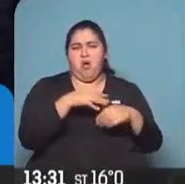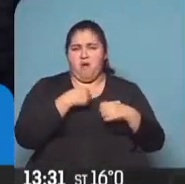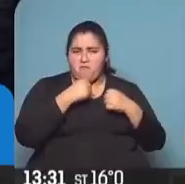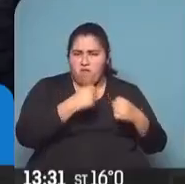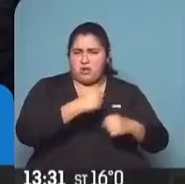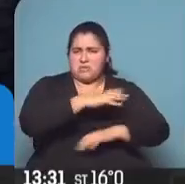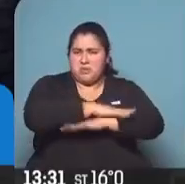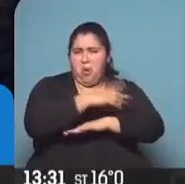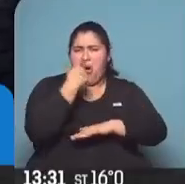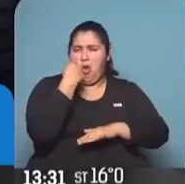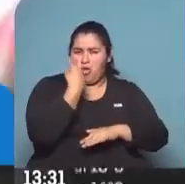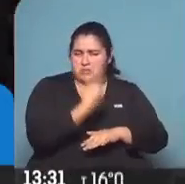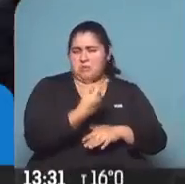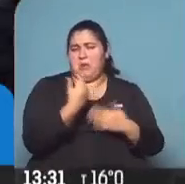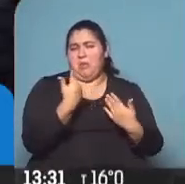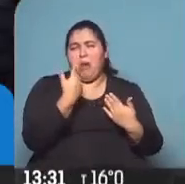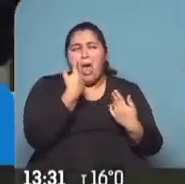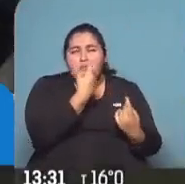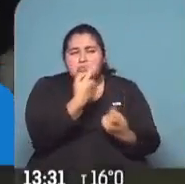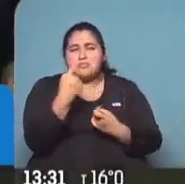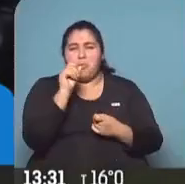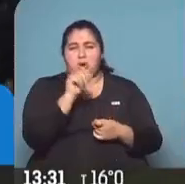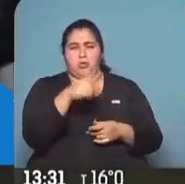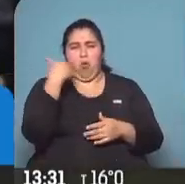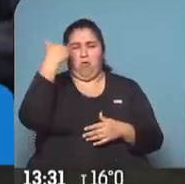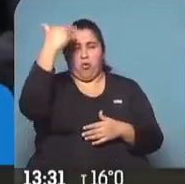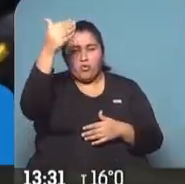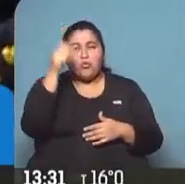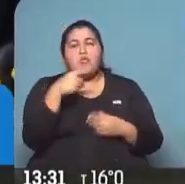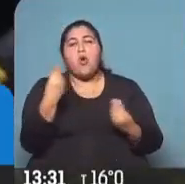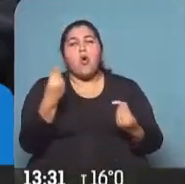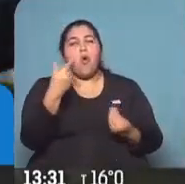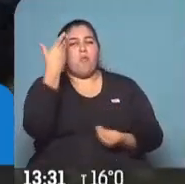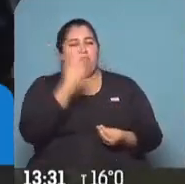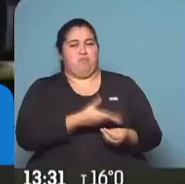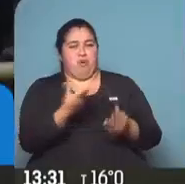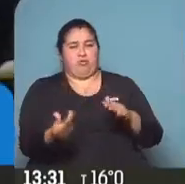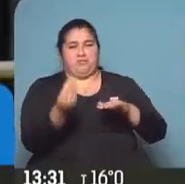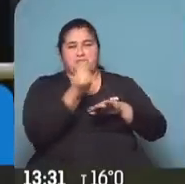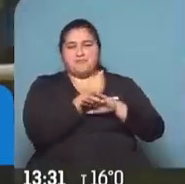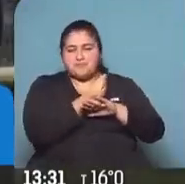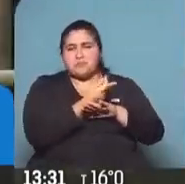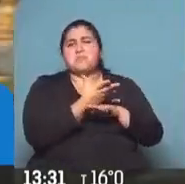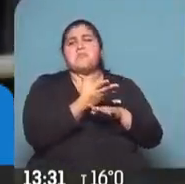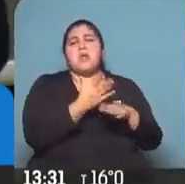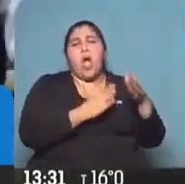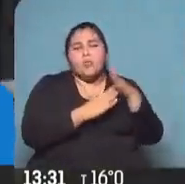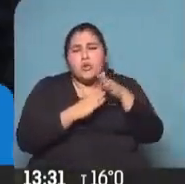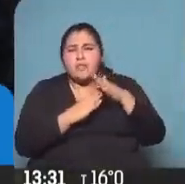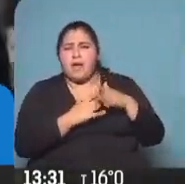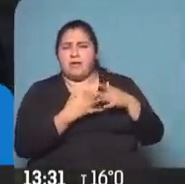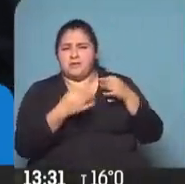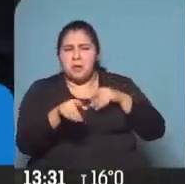el conocimiento para todo este medio como funcionario público acorde en lineamientos